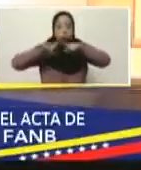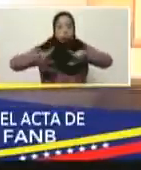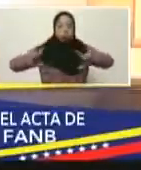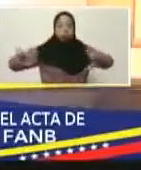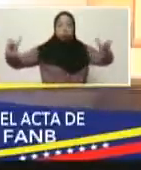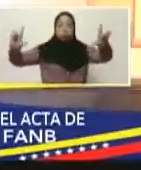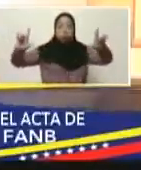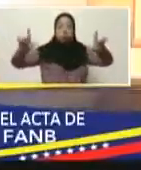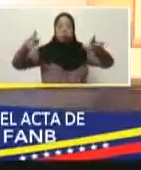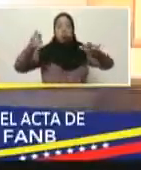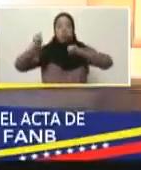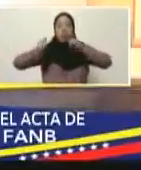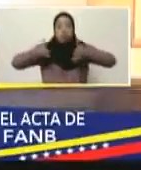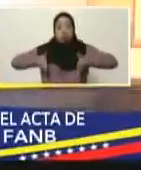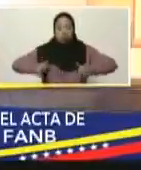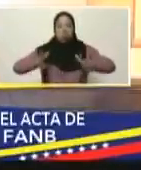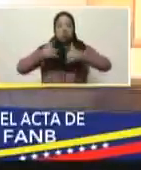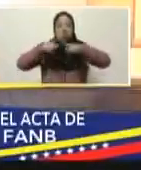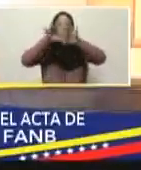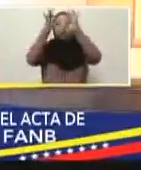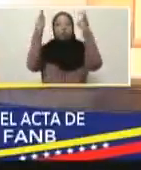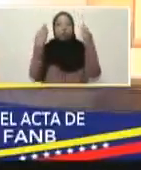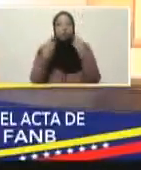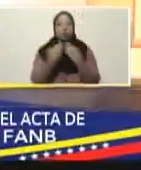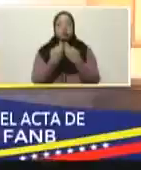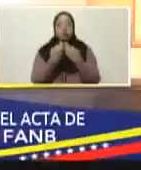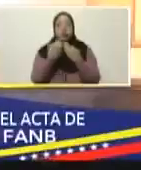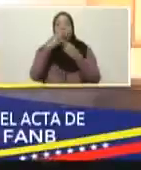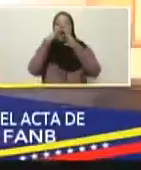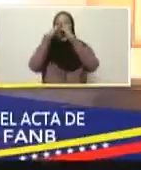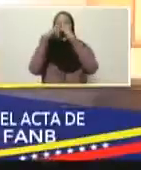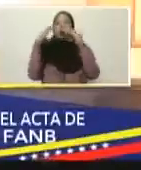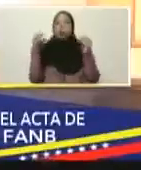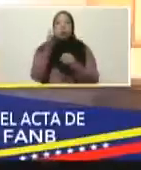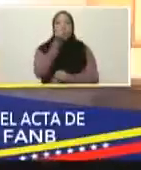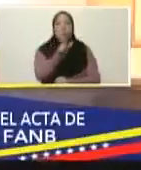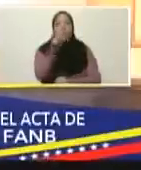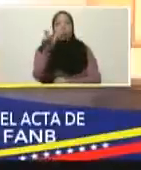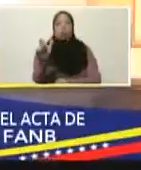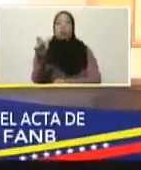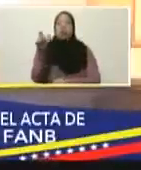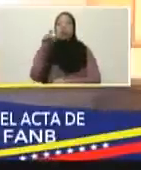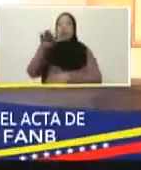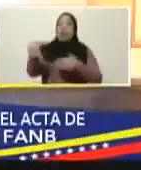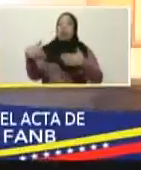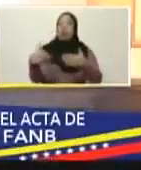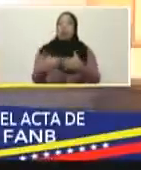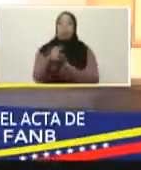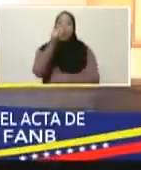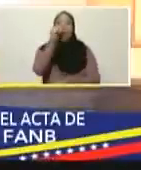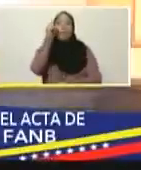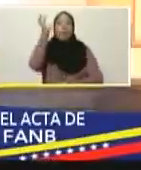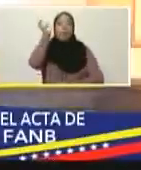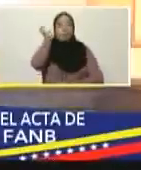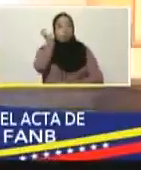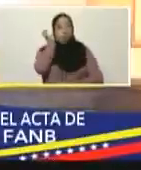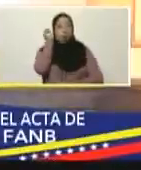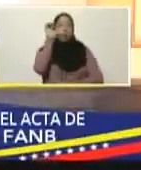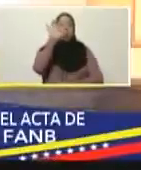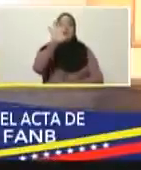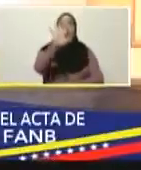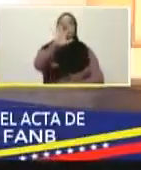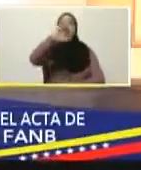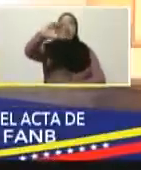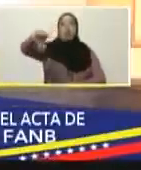es la garantía de una existencia superior para todos y para todas. Cada 5 de julio